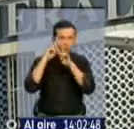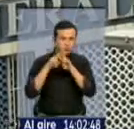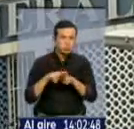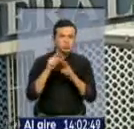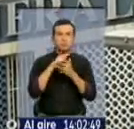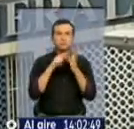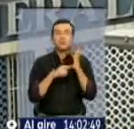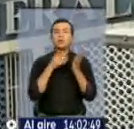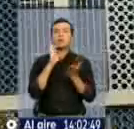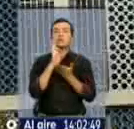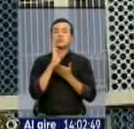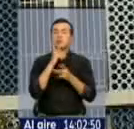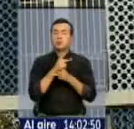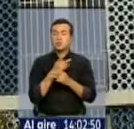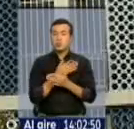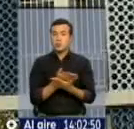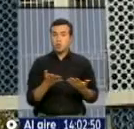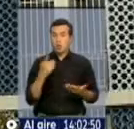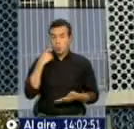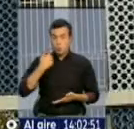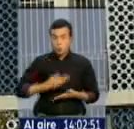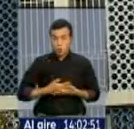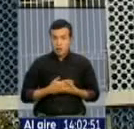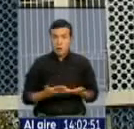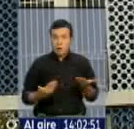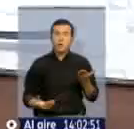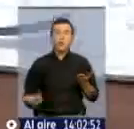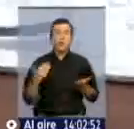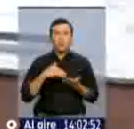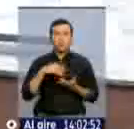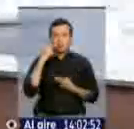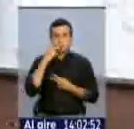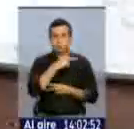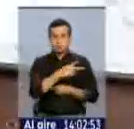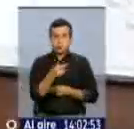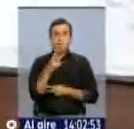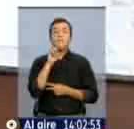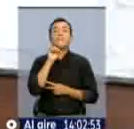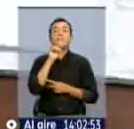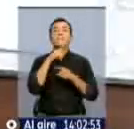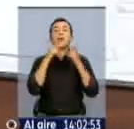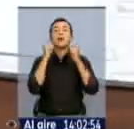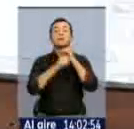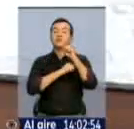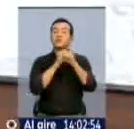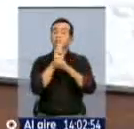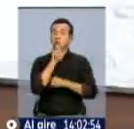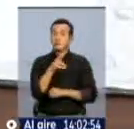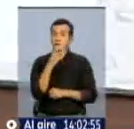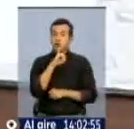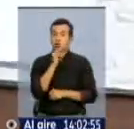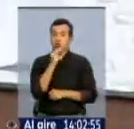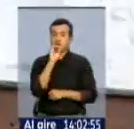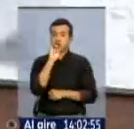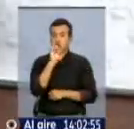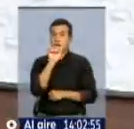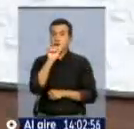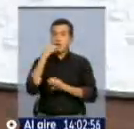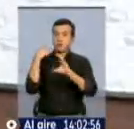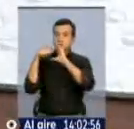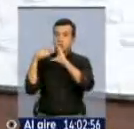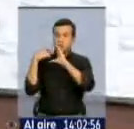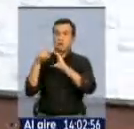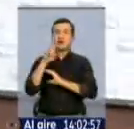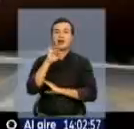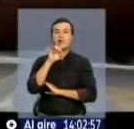intermediario de un testigo protegido, en cuyas pruebas aparece nuevamente. Es así que en marzo de 2014, José A. envió varios correos electrónicos